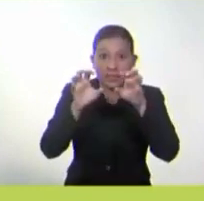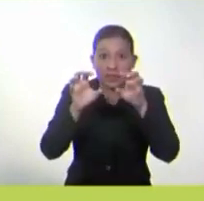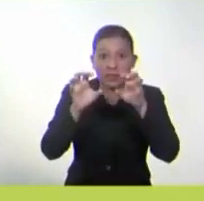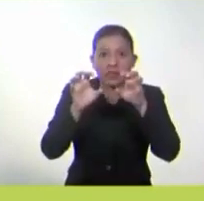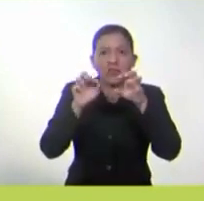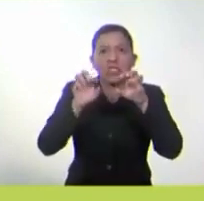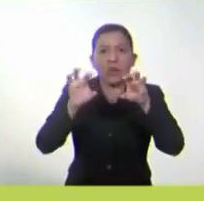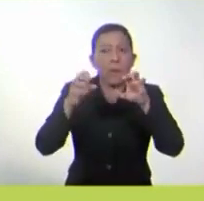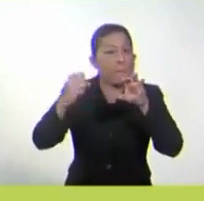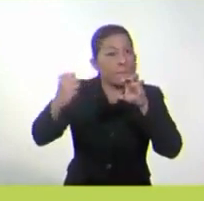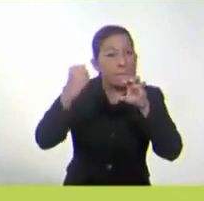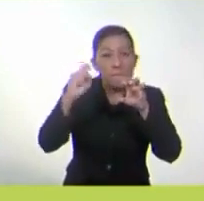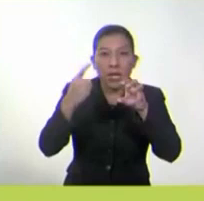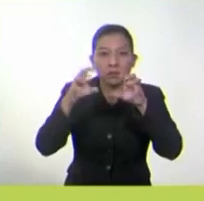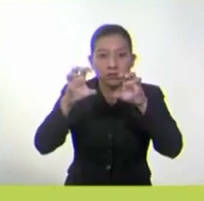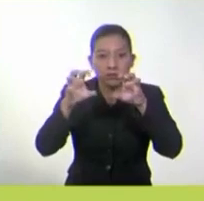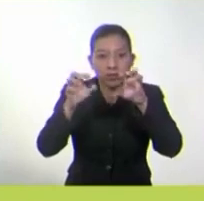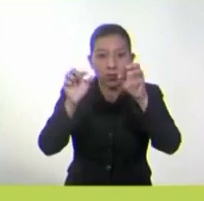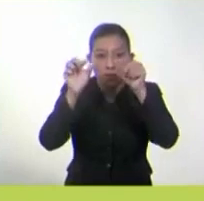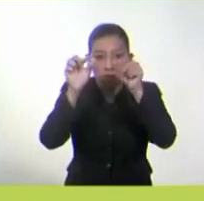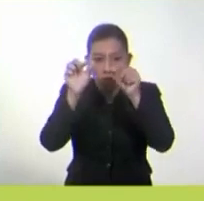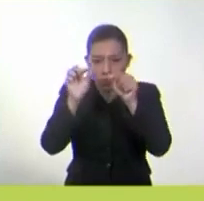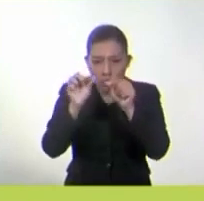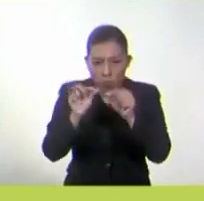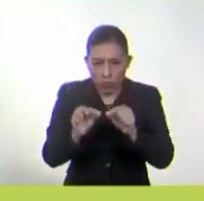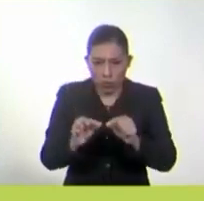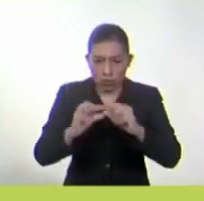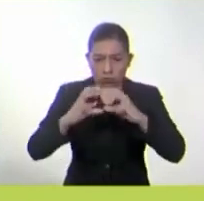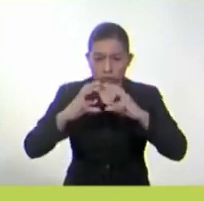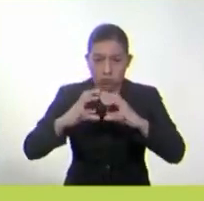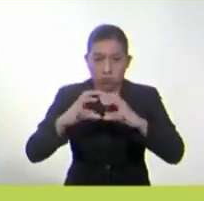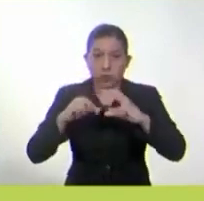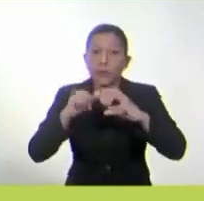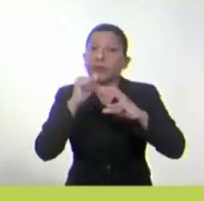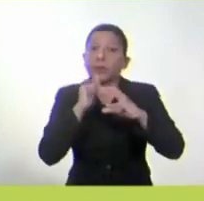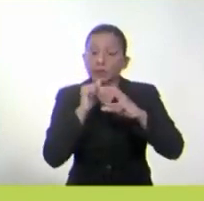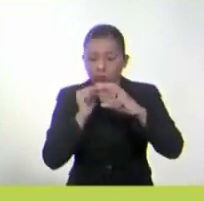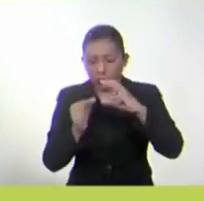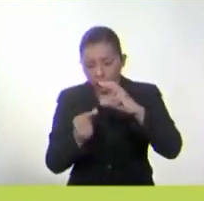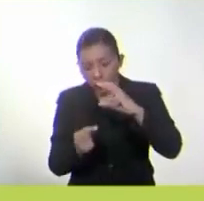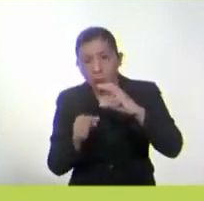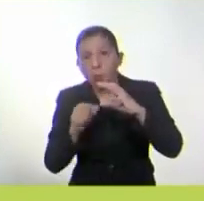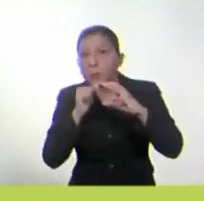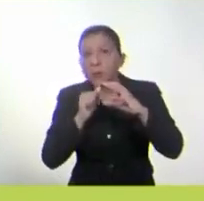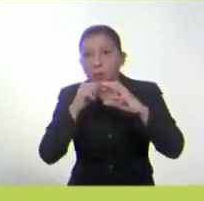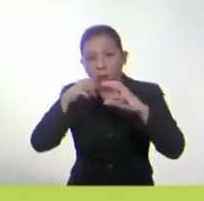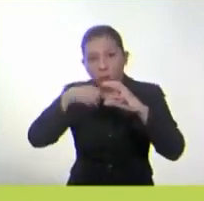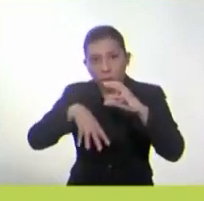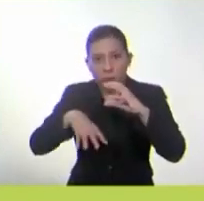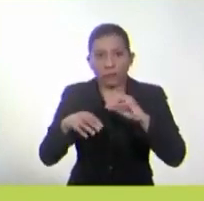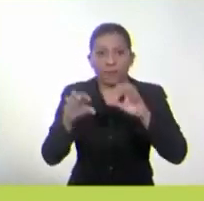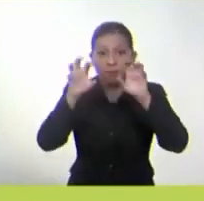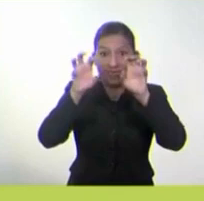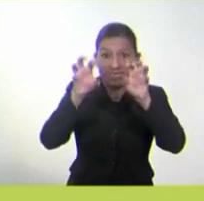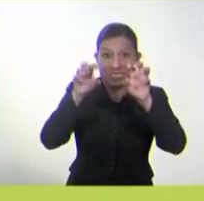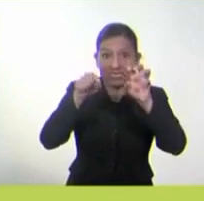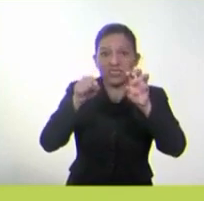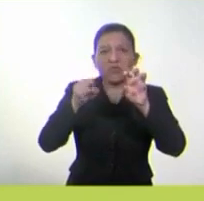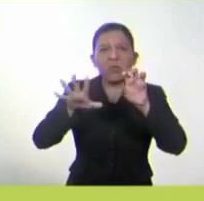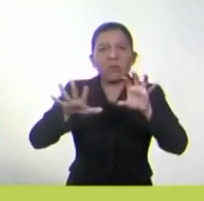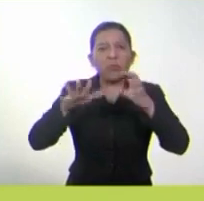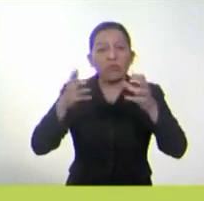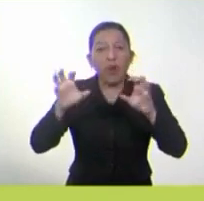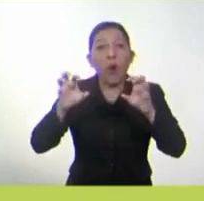los riñones, los uréteres, la vejiga urinaria y la uretra. En los riñones se encuentran las